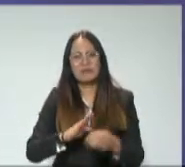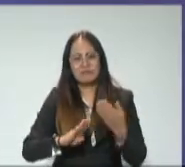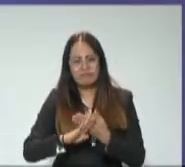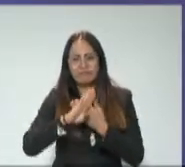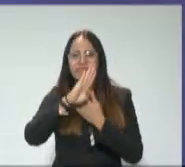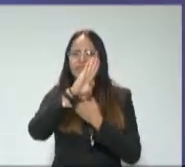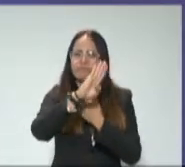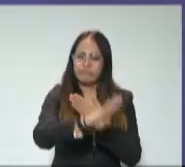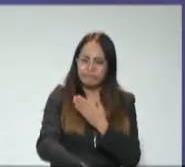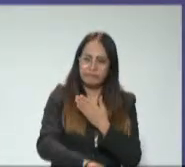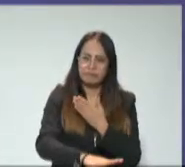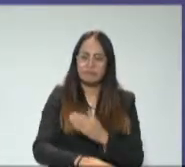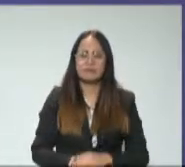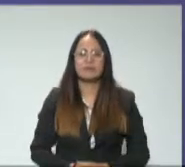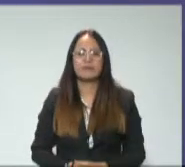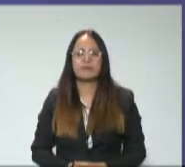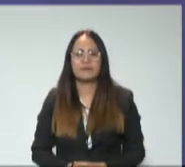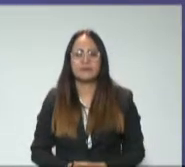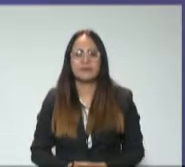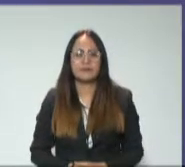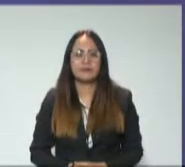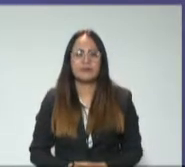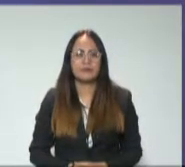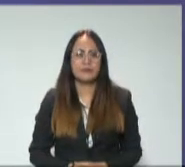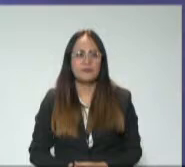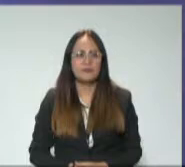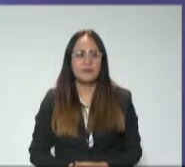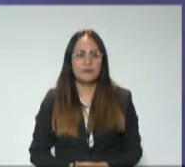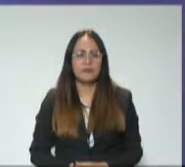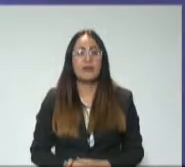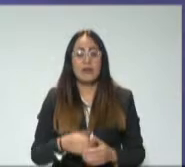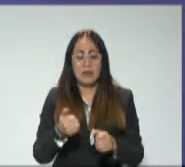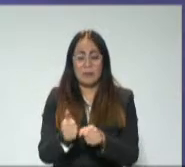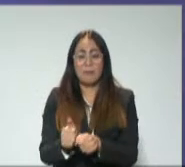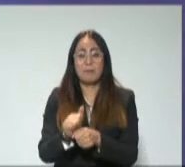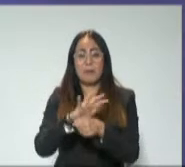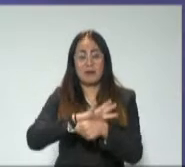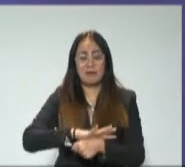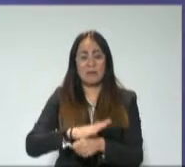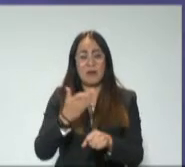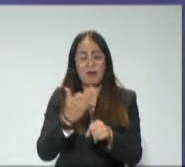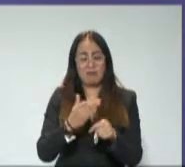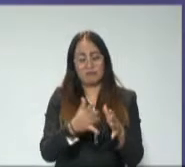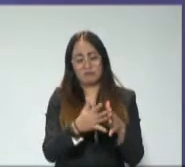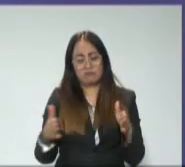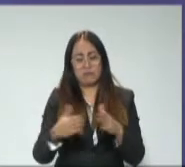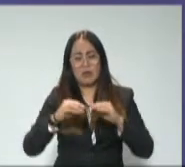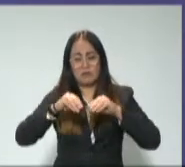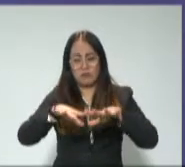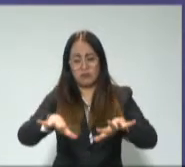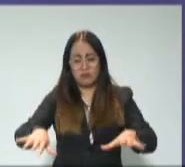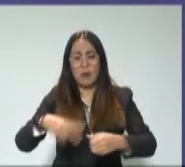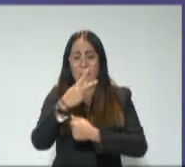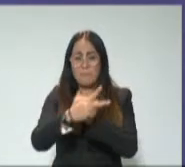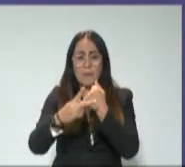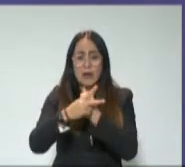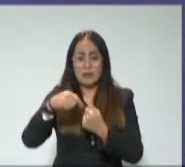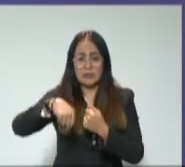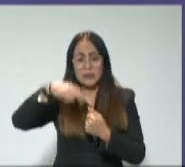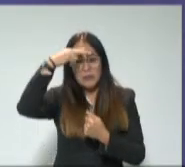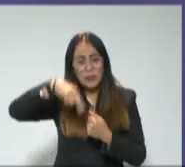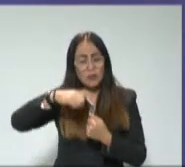que estamos transitando esta pandemia que ha impactado no solo a nuestra nación sino al mundo